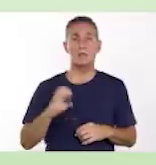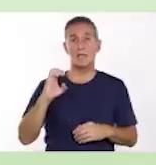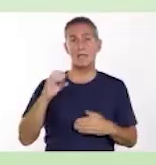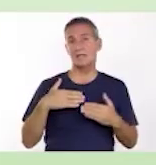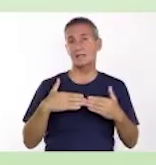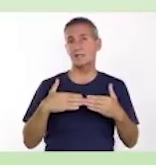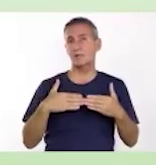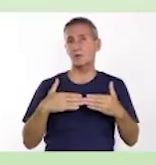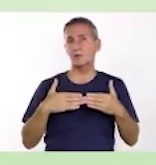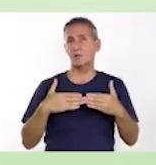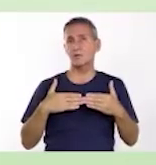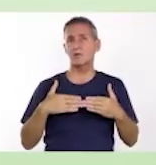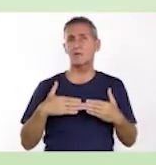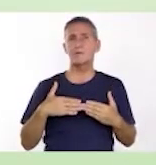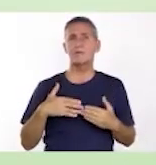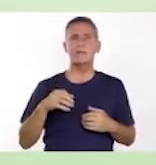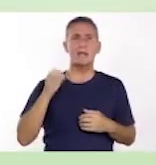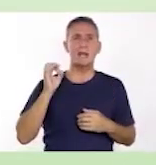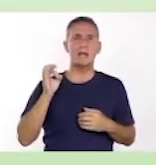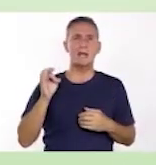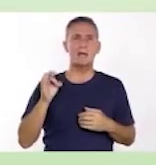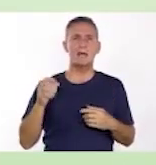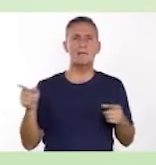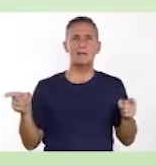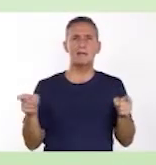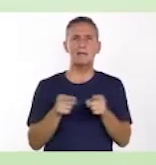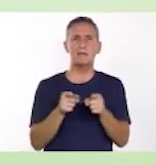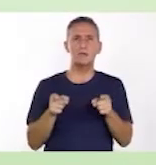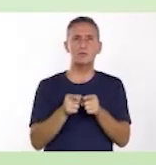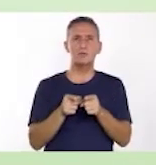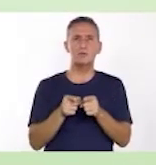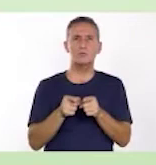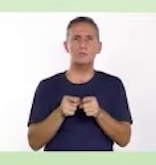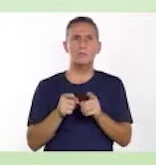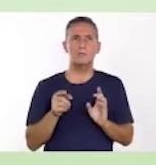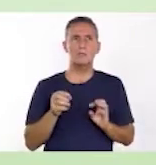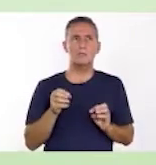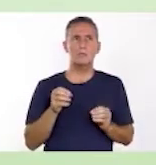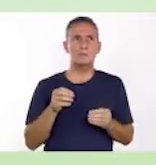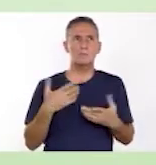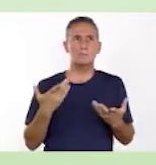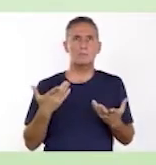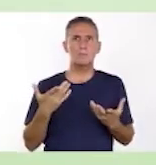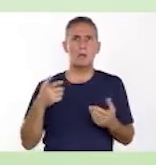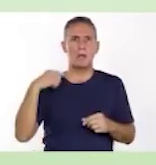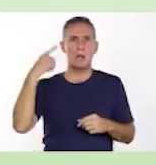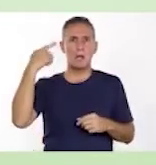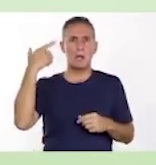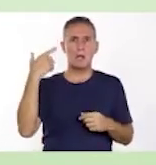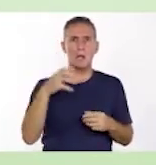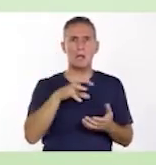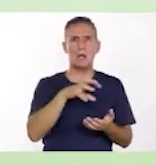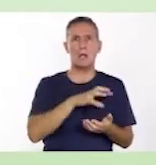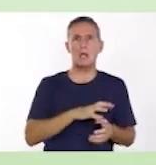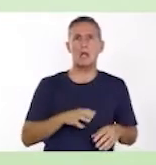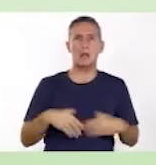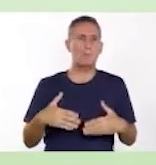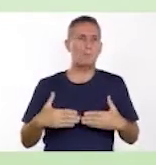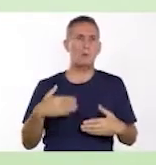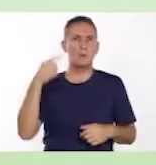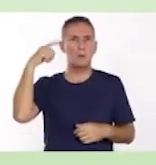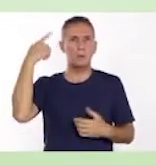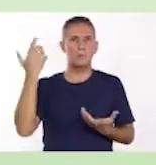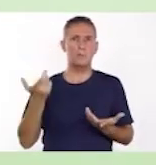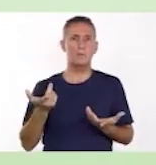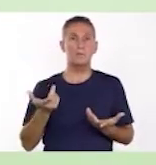esta conclusión es la realidad reducida al absurdo. Recuerden que Samsa, cuando se convierte, que él